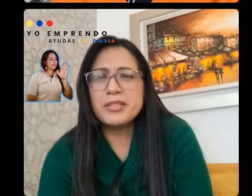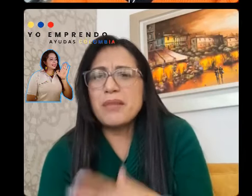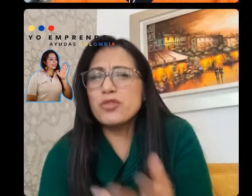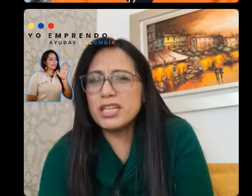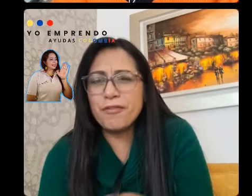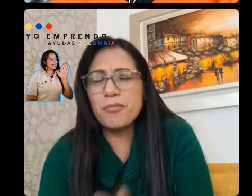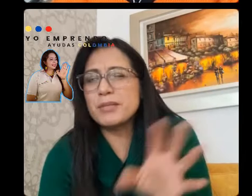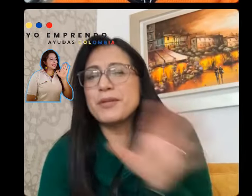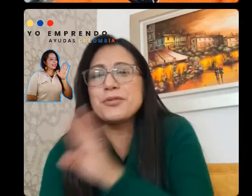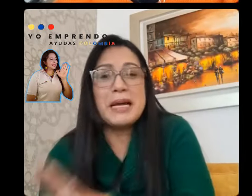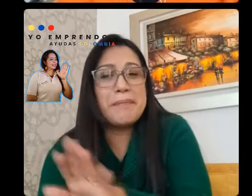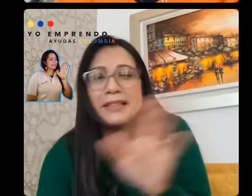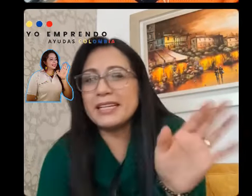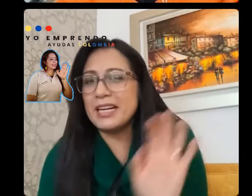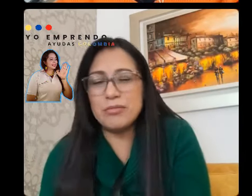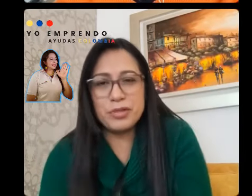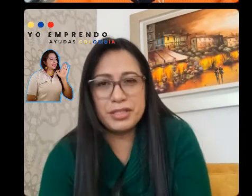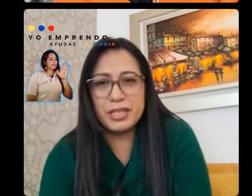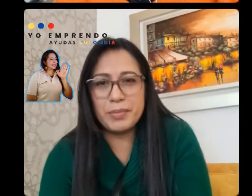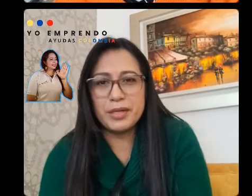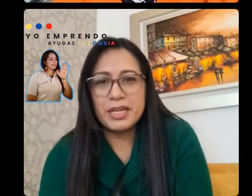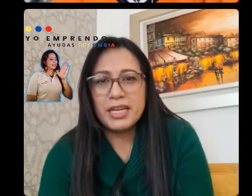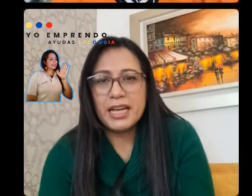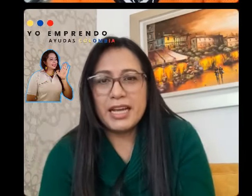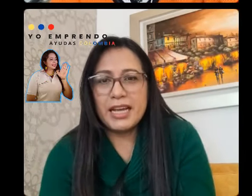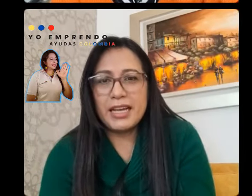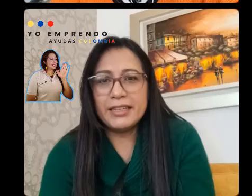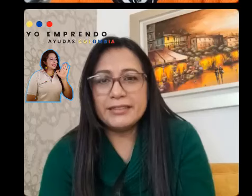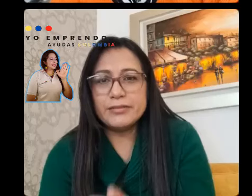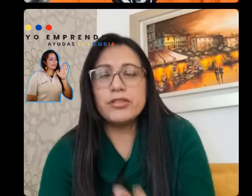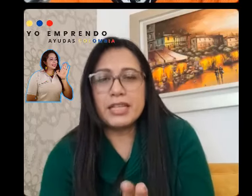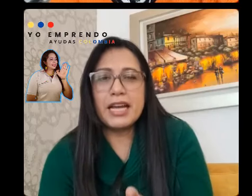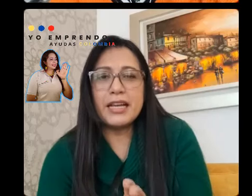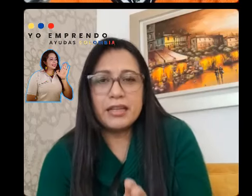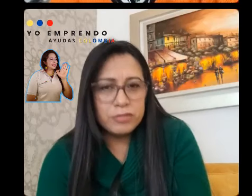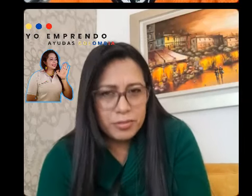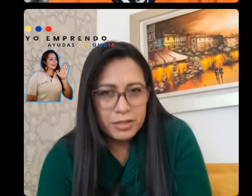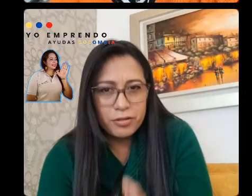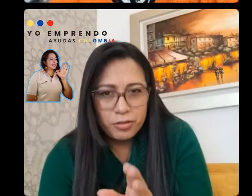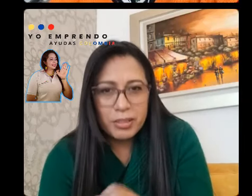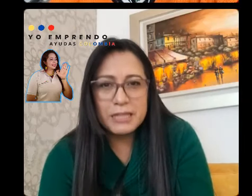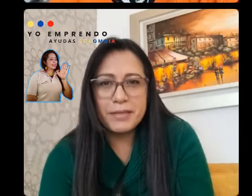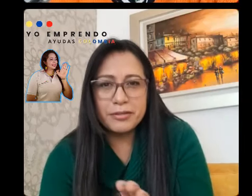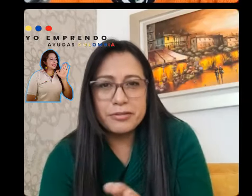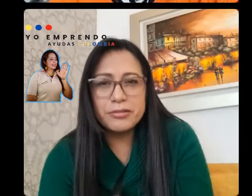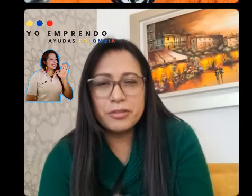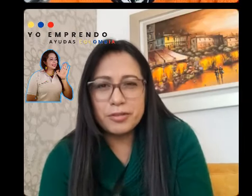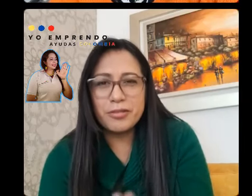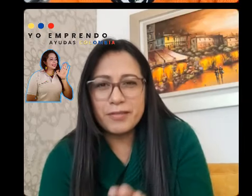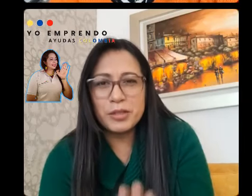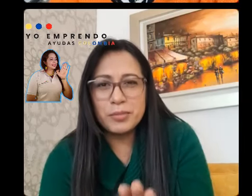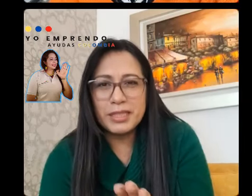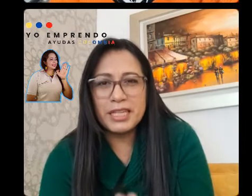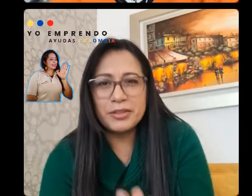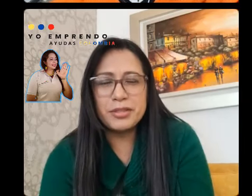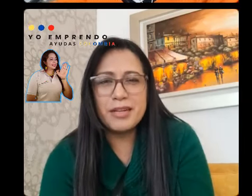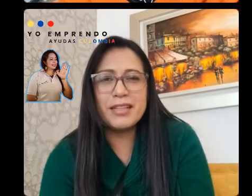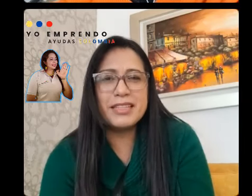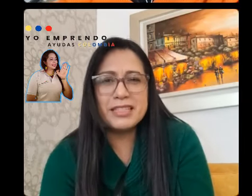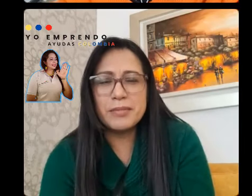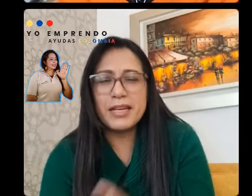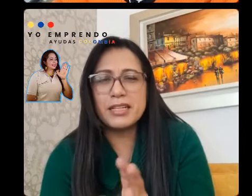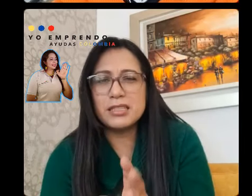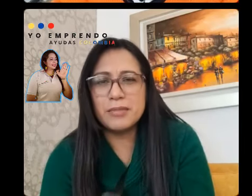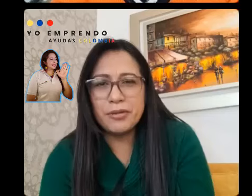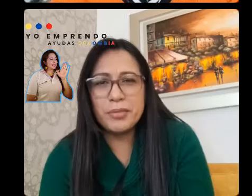web o sea Hay muchas formas pero eso ya depende de cada municipio eh yo sé que ahí yo he visto yo veo las preguntas yo veo lo que van comentando entonces